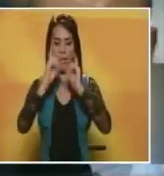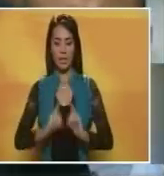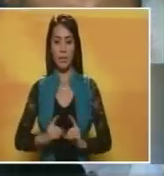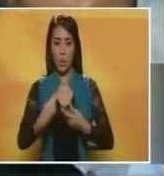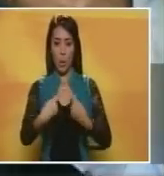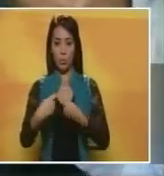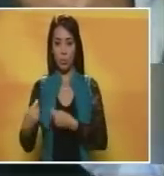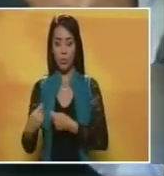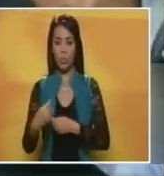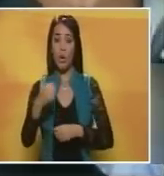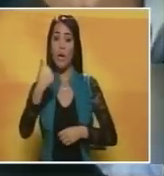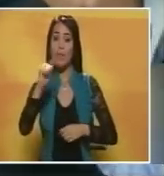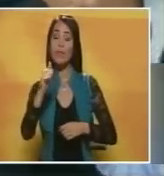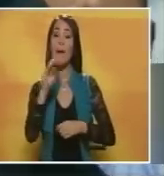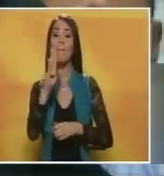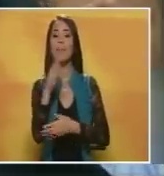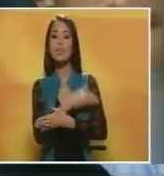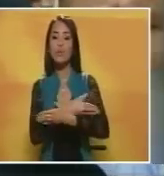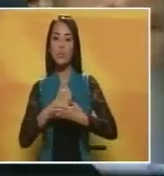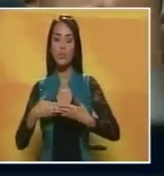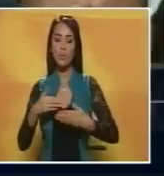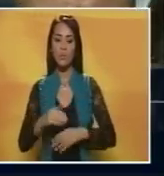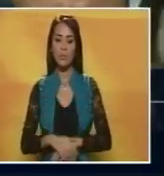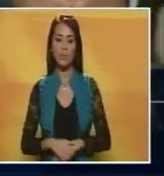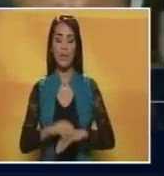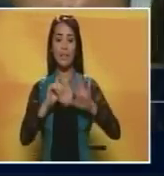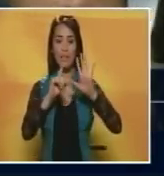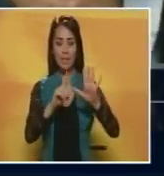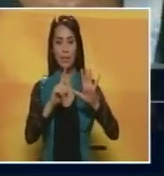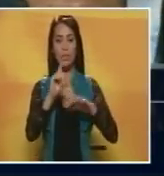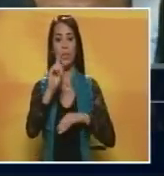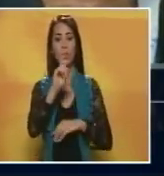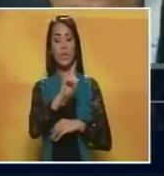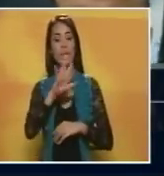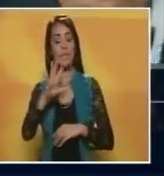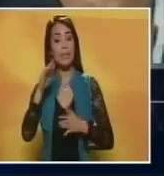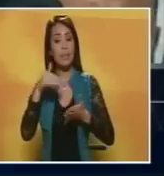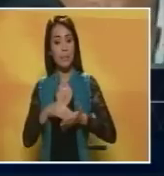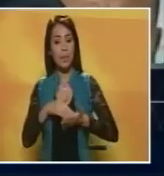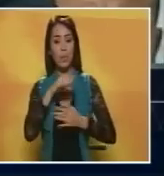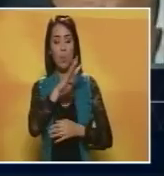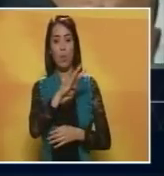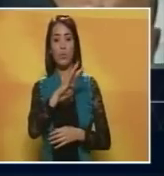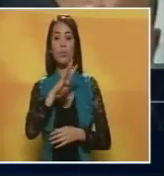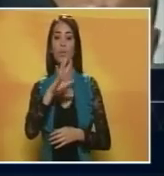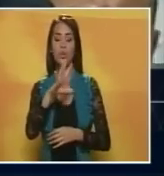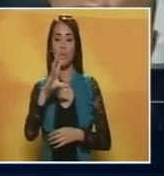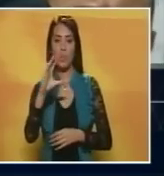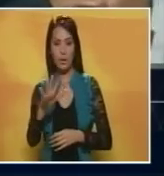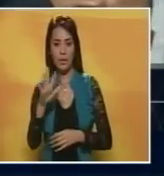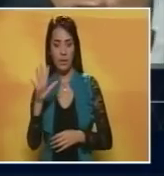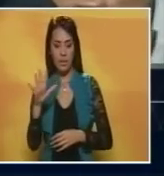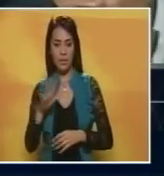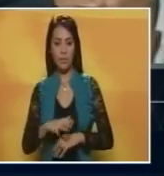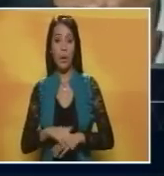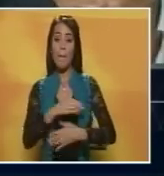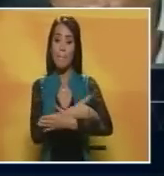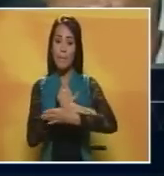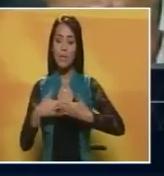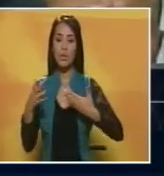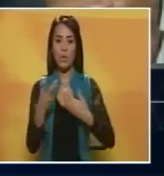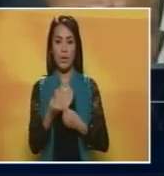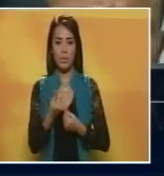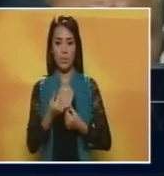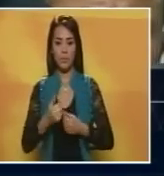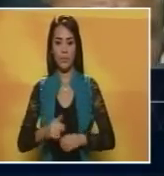10 millones 615 mil 455 mil millones de